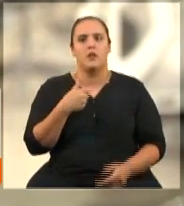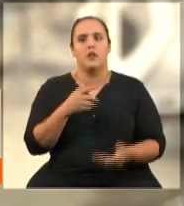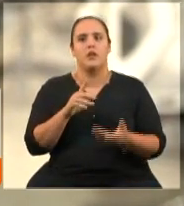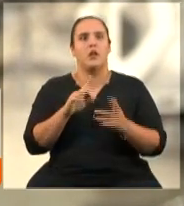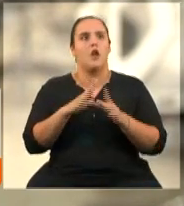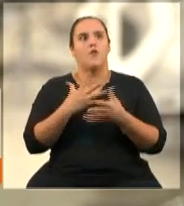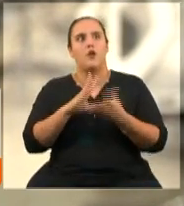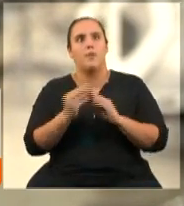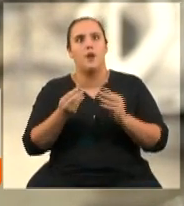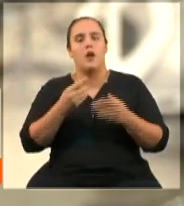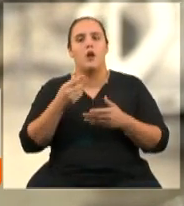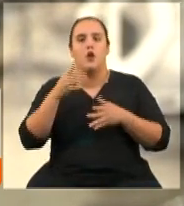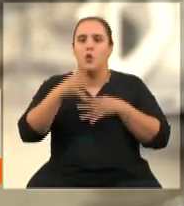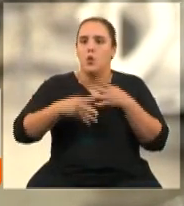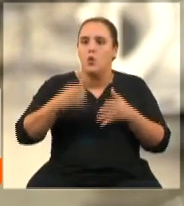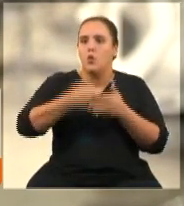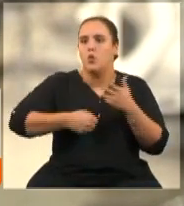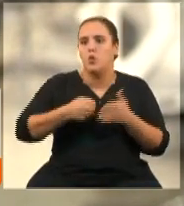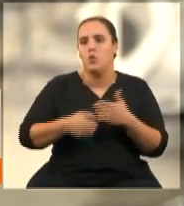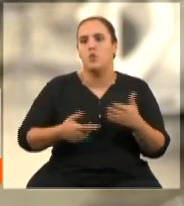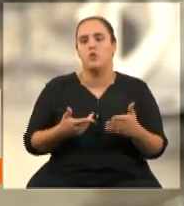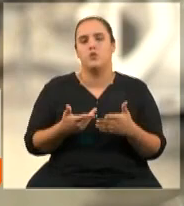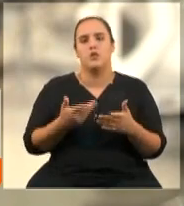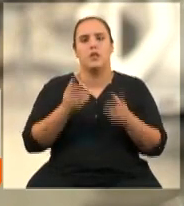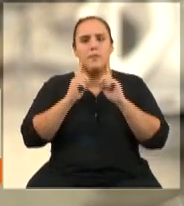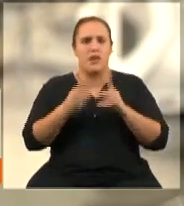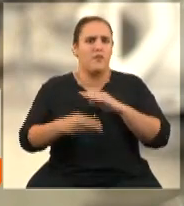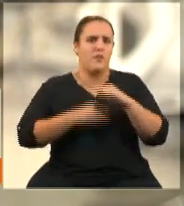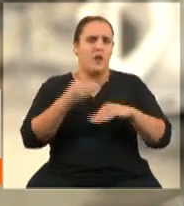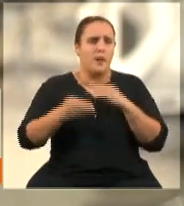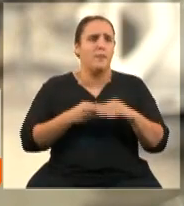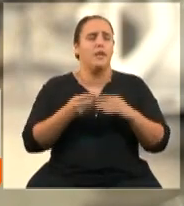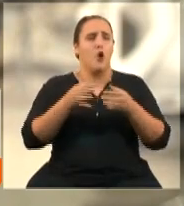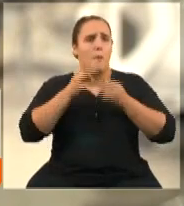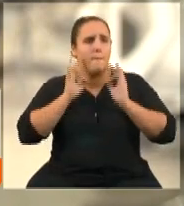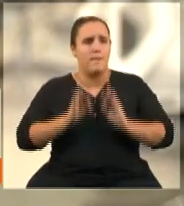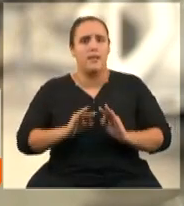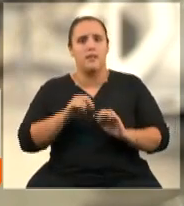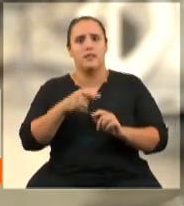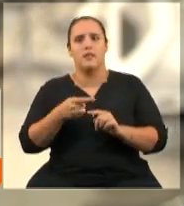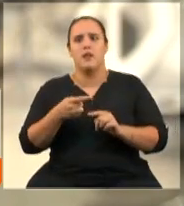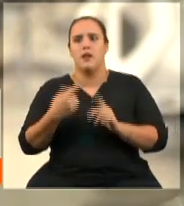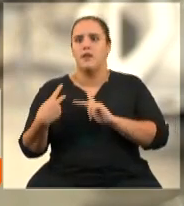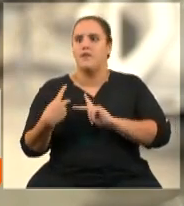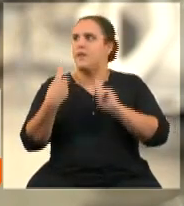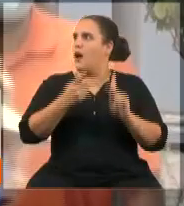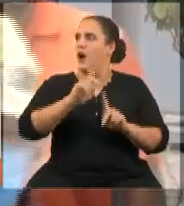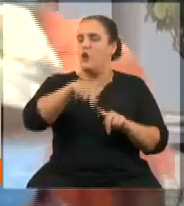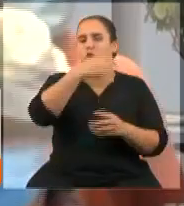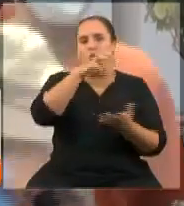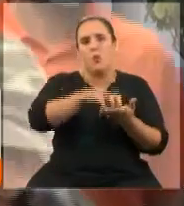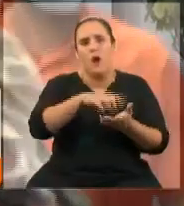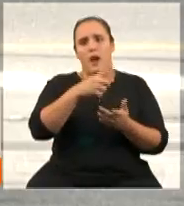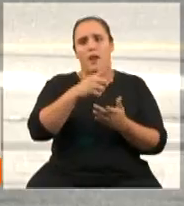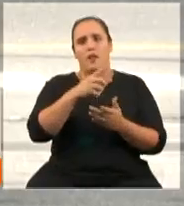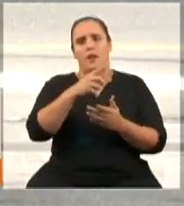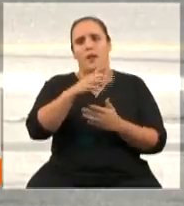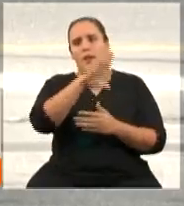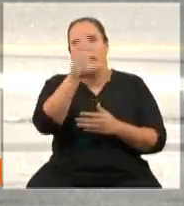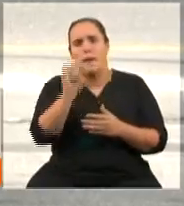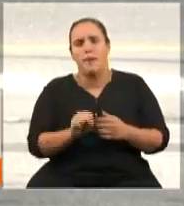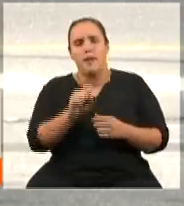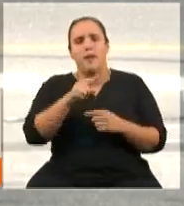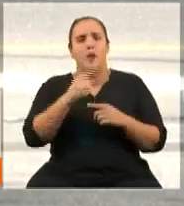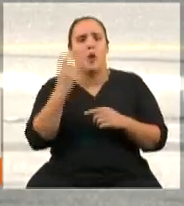resistencia a la historia de un escudero hasta familias enteras que vinieron a la otra punta de este continente a